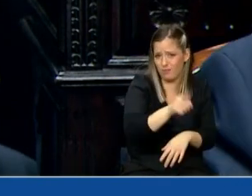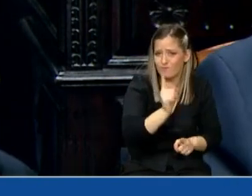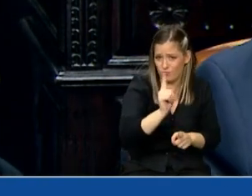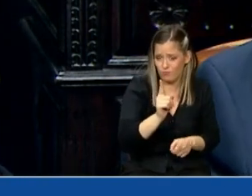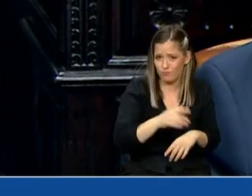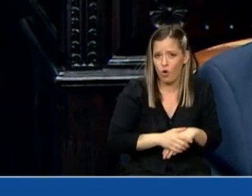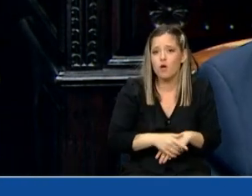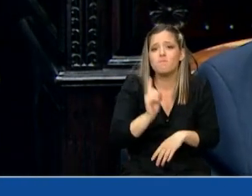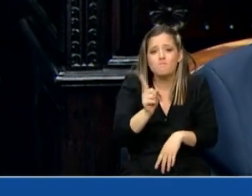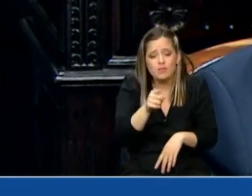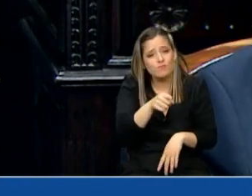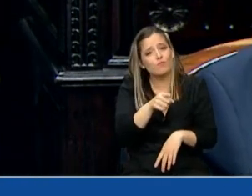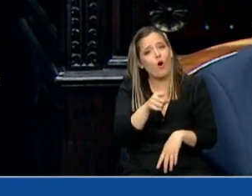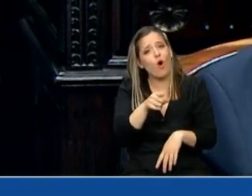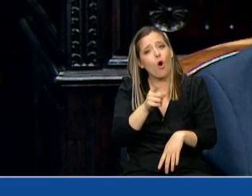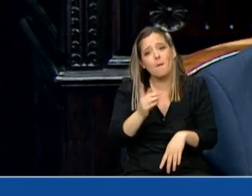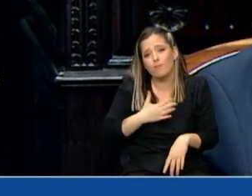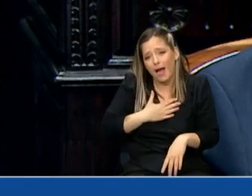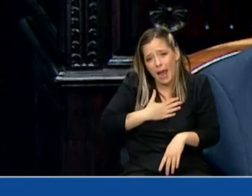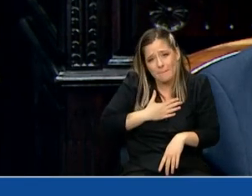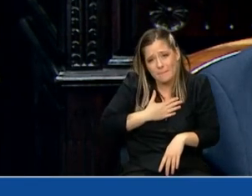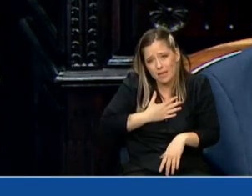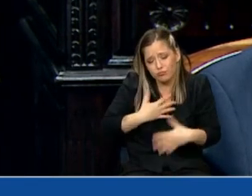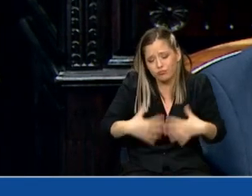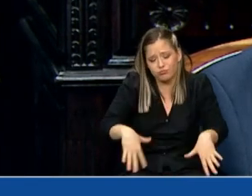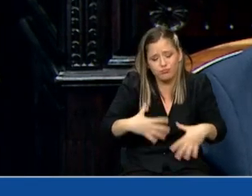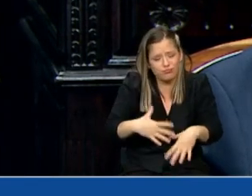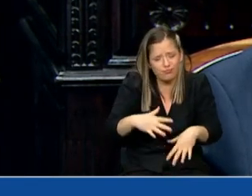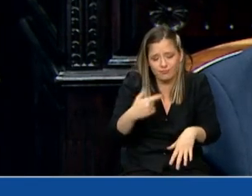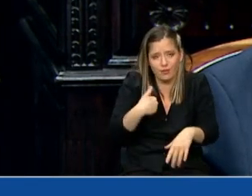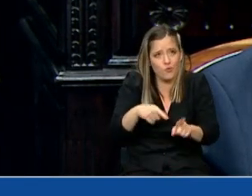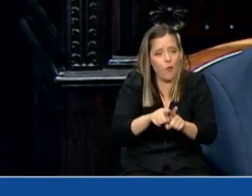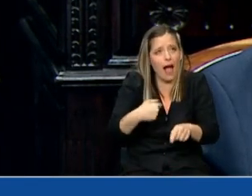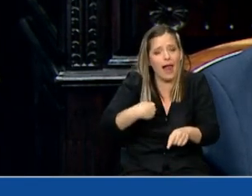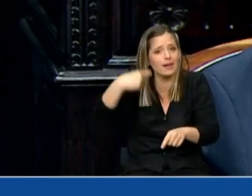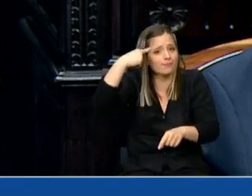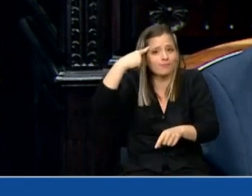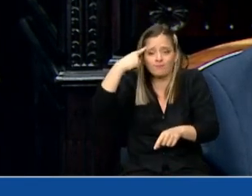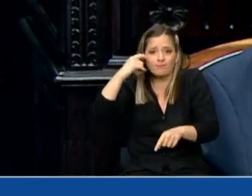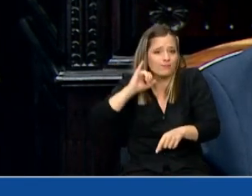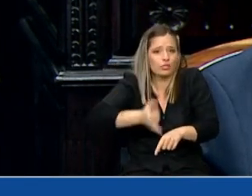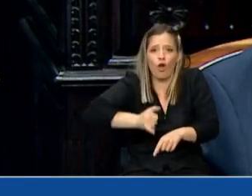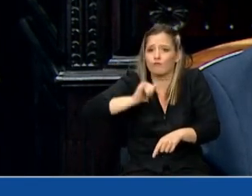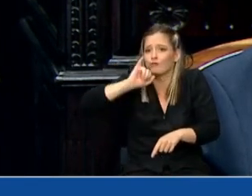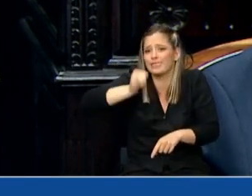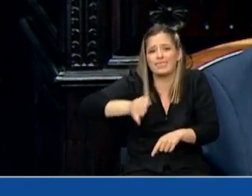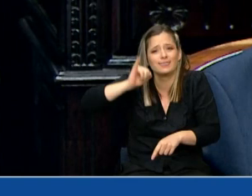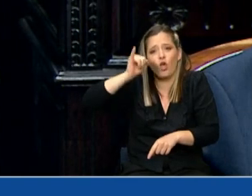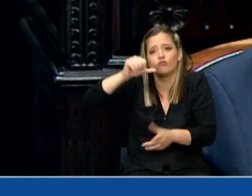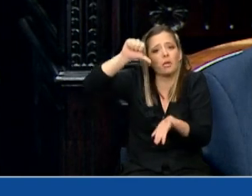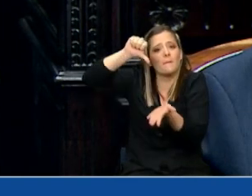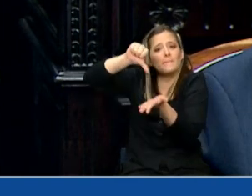Me resulta absolutamente imposible no defender al